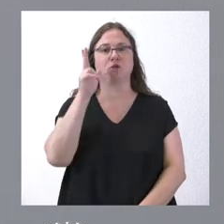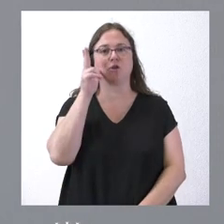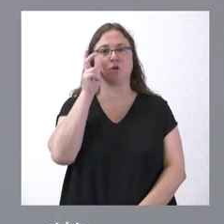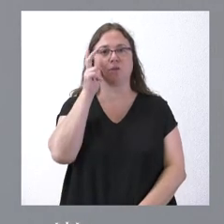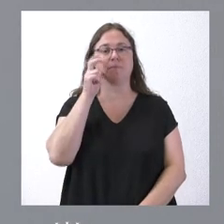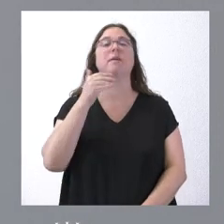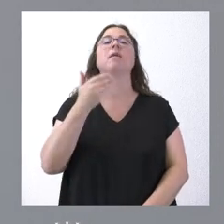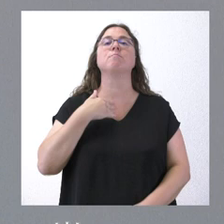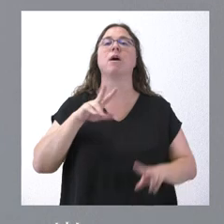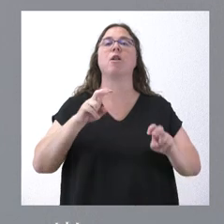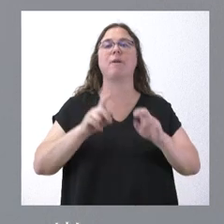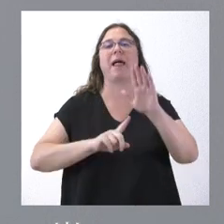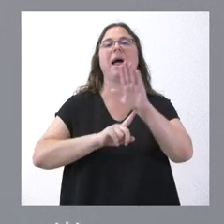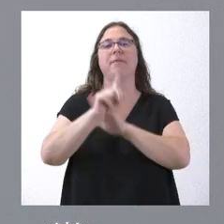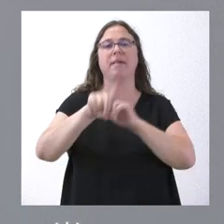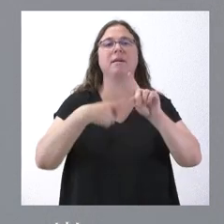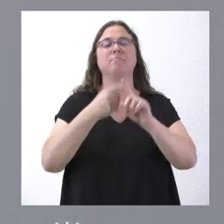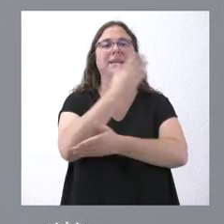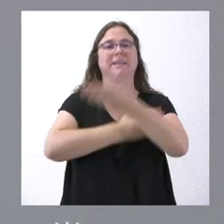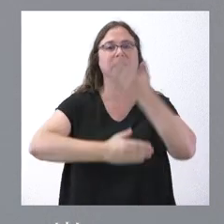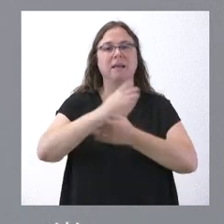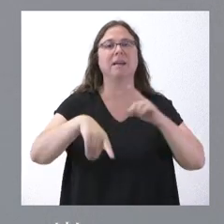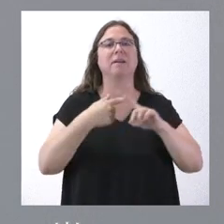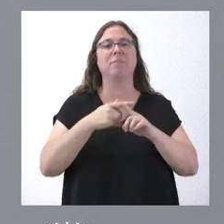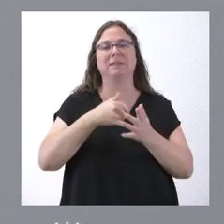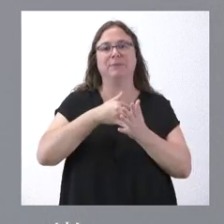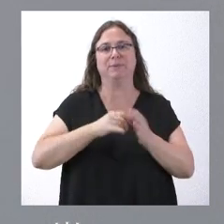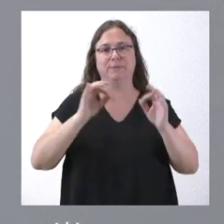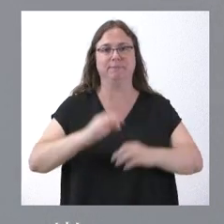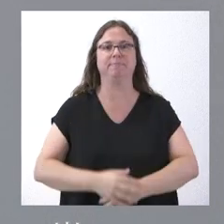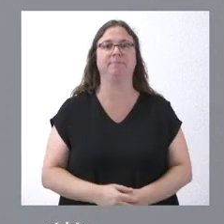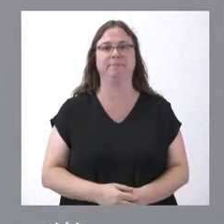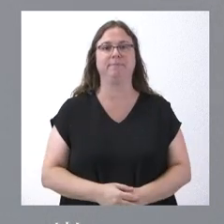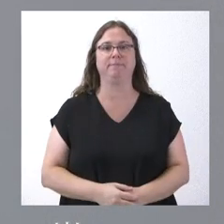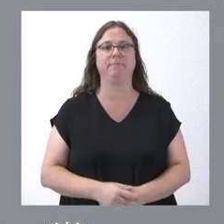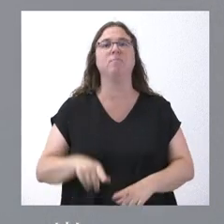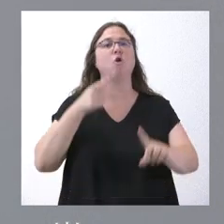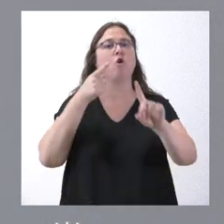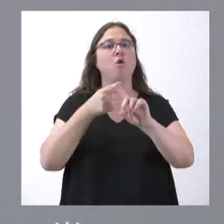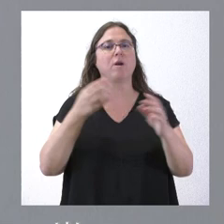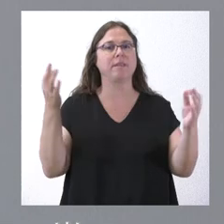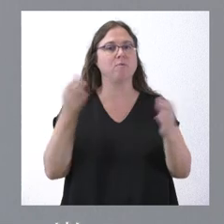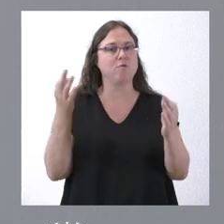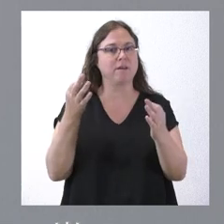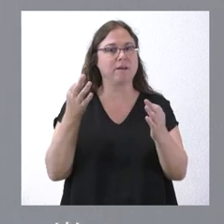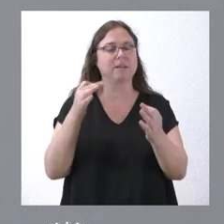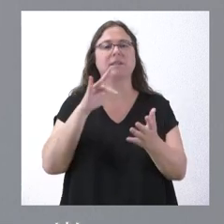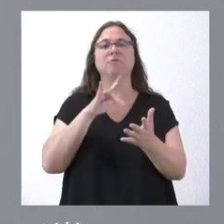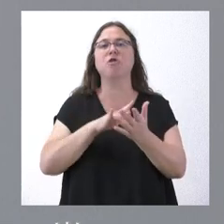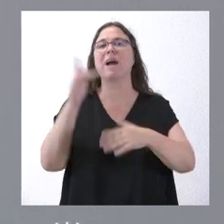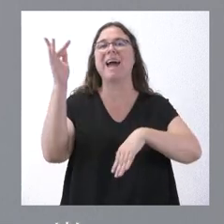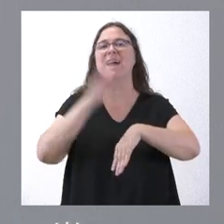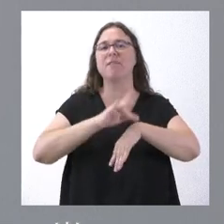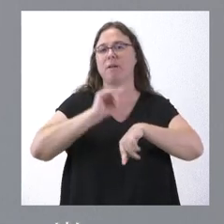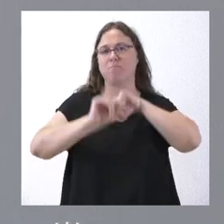tanto de edad avanzada como de discapacidad como de extrema vulnerabilidad. Y su objetivo es prevenir la incidencia de enfermedades